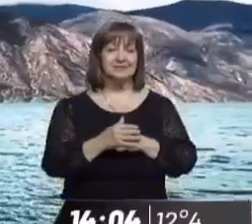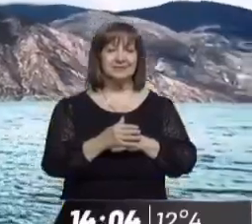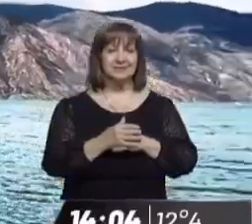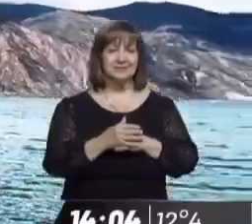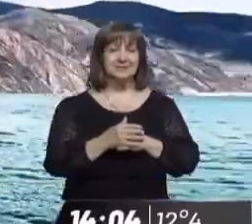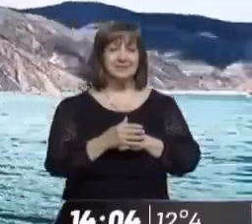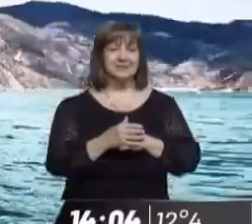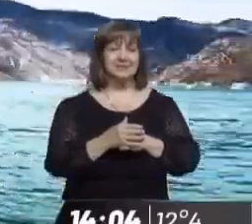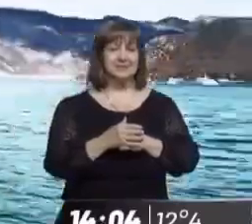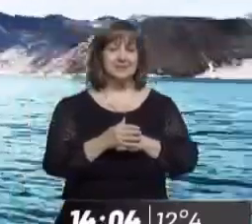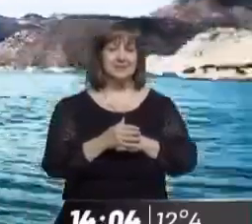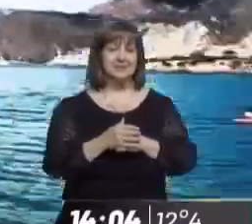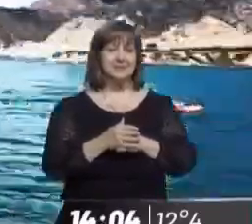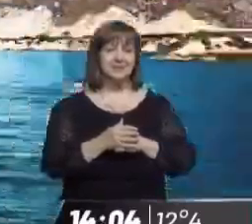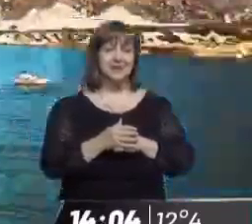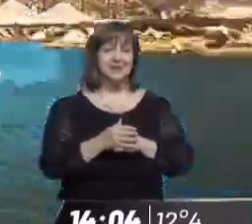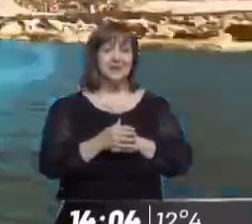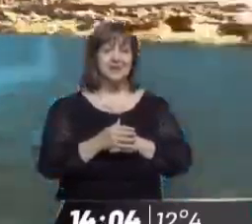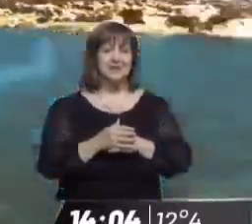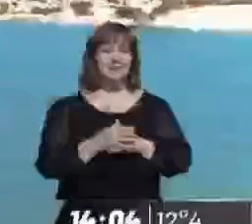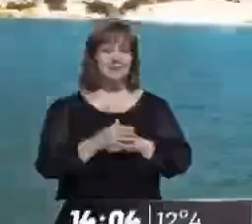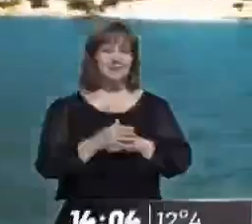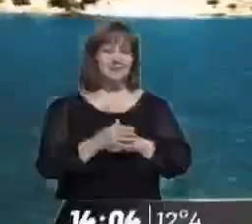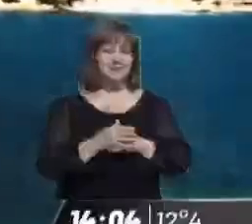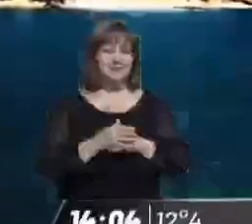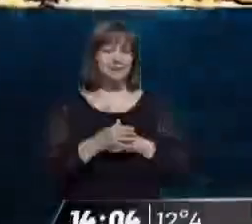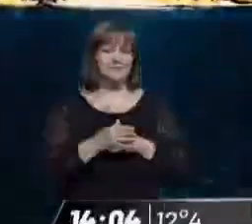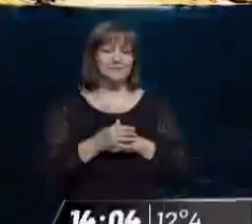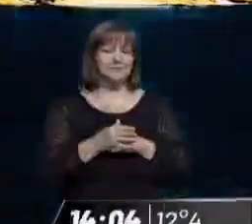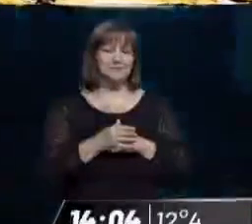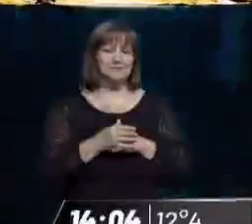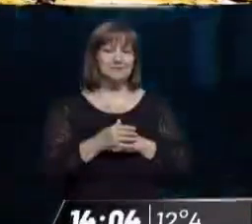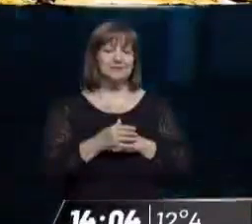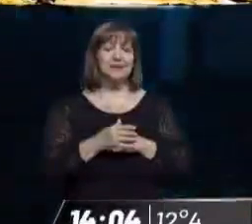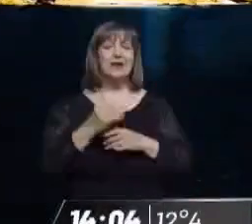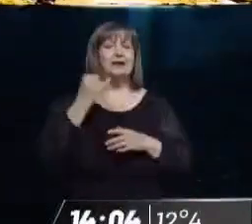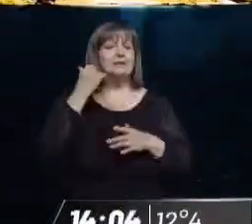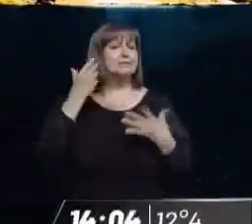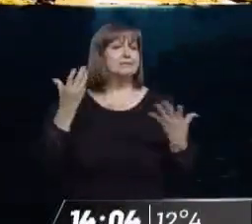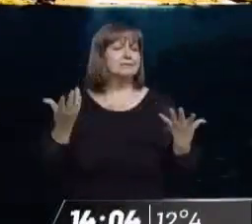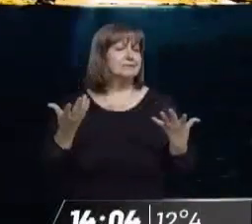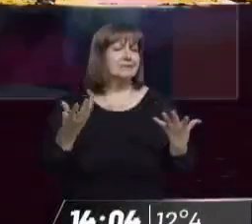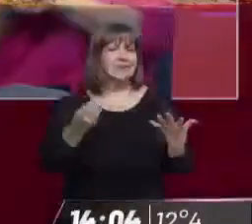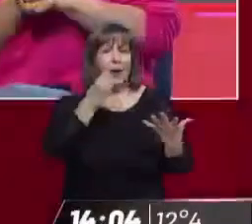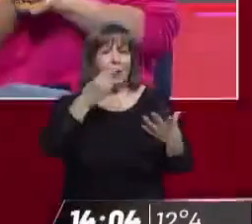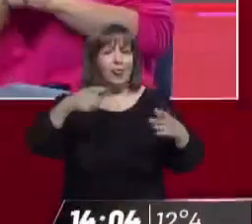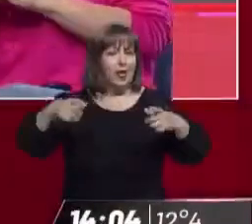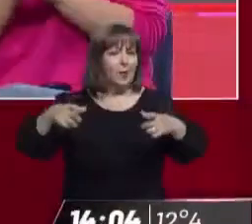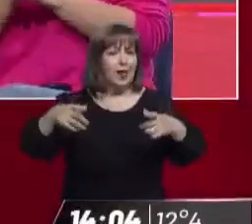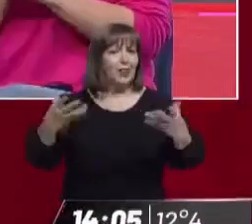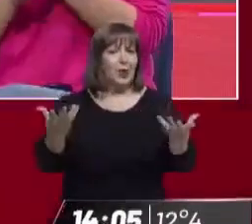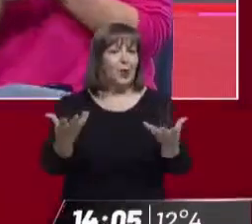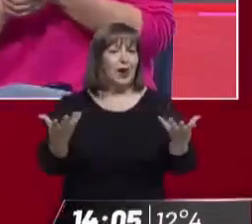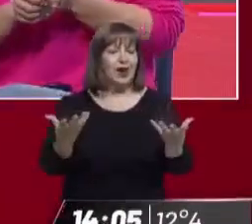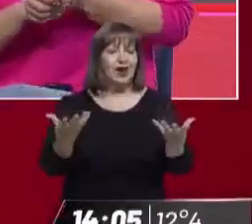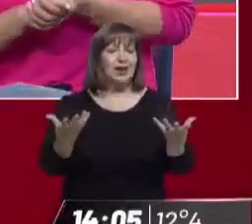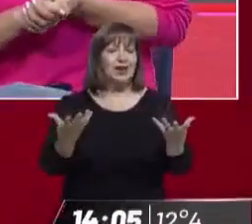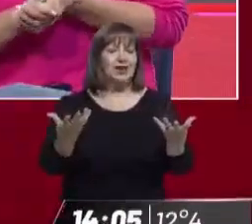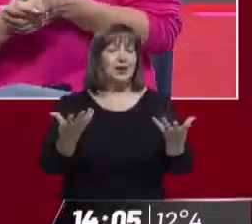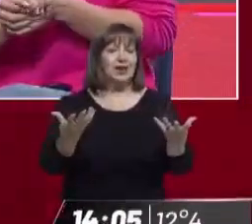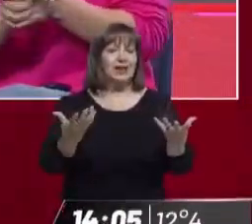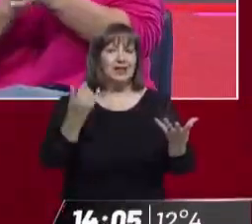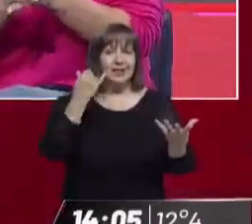móvil en vivo con ojos de turista. Y el plato de hoy es... Así es, pasen. Ay, qué rico, Feli.